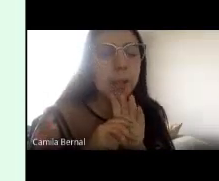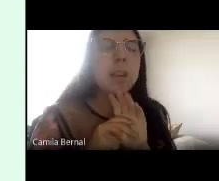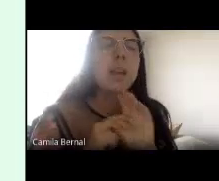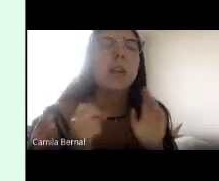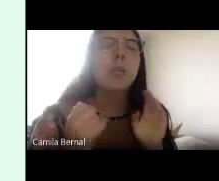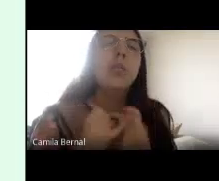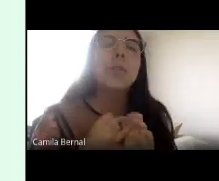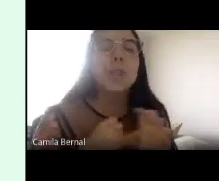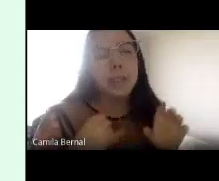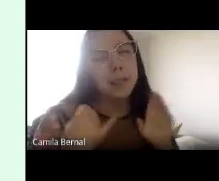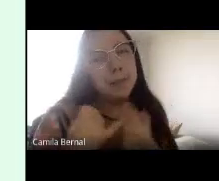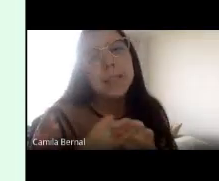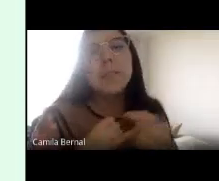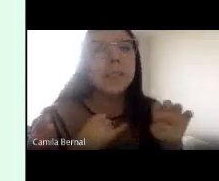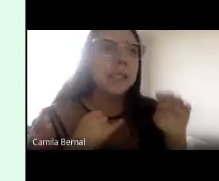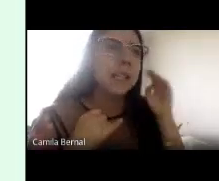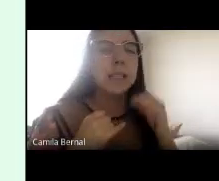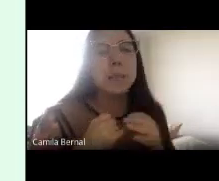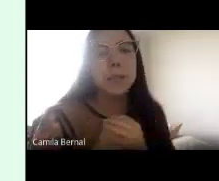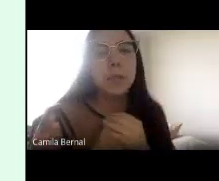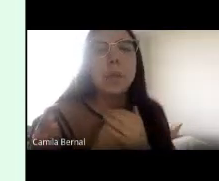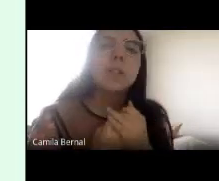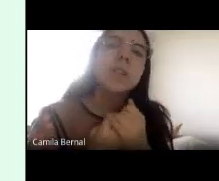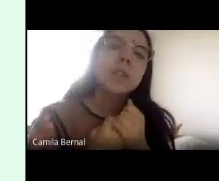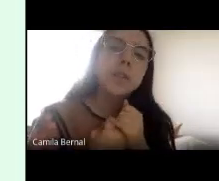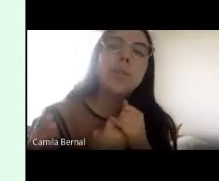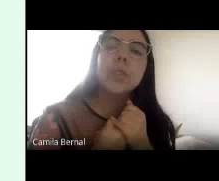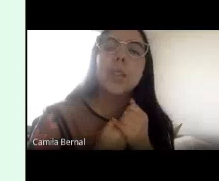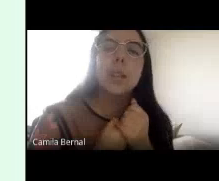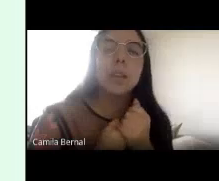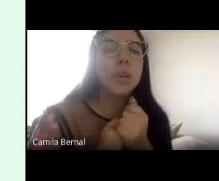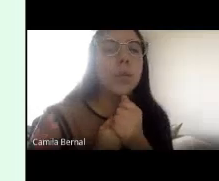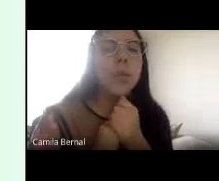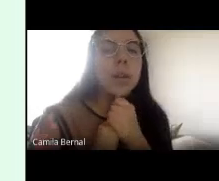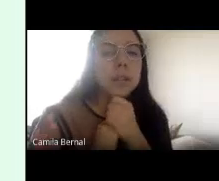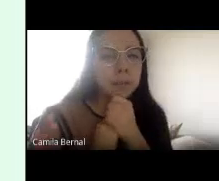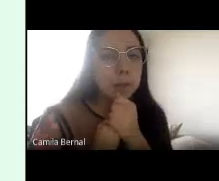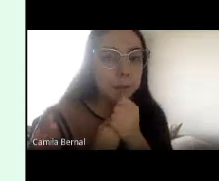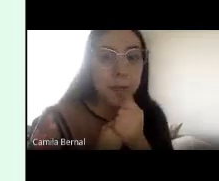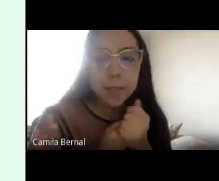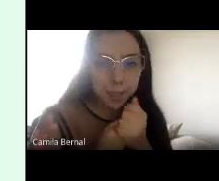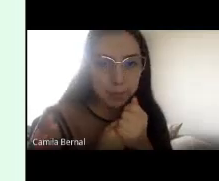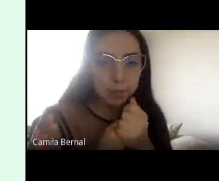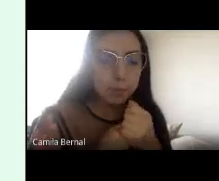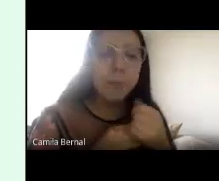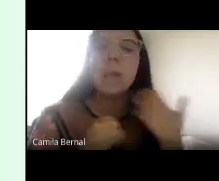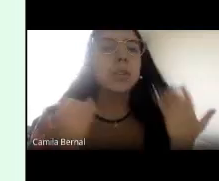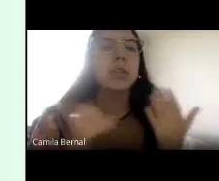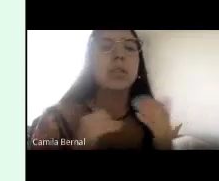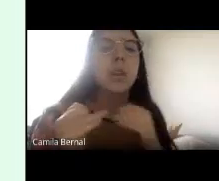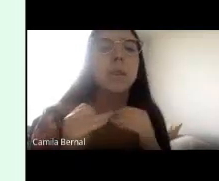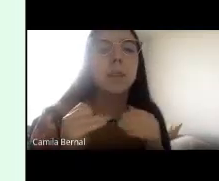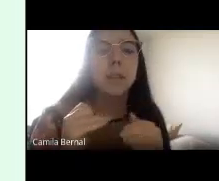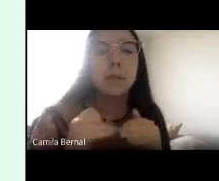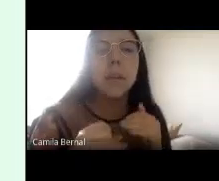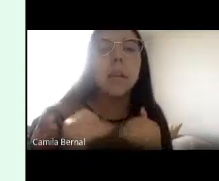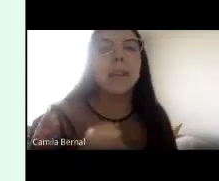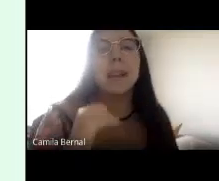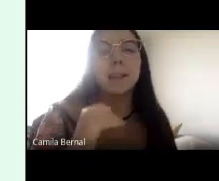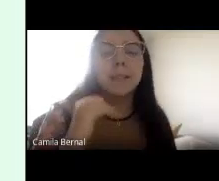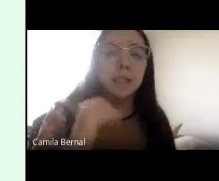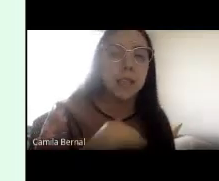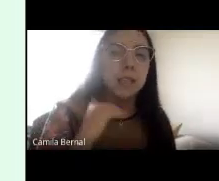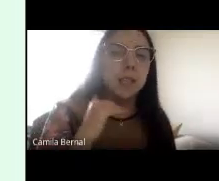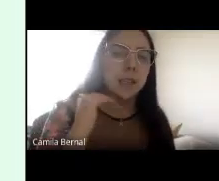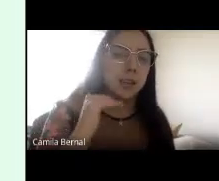diferentes. Uno, que es el más difícil, es el más completo, y el segundo, que es algo como más fácil. Pero esto solamente cambia en